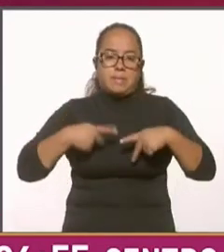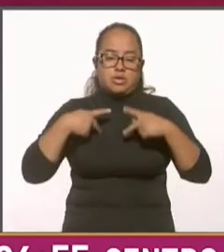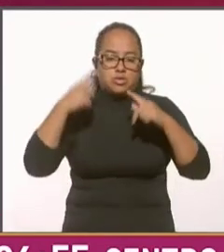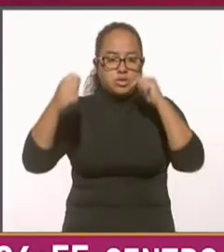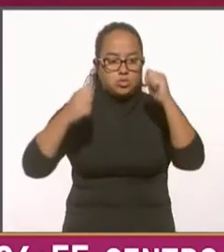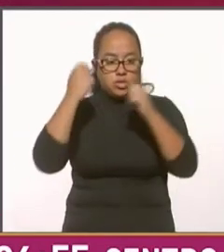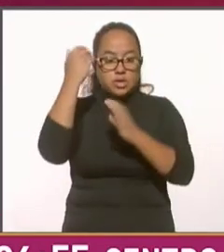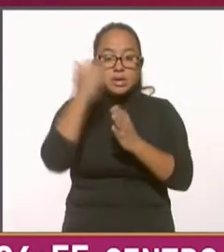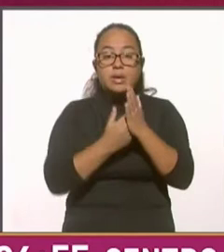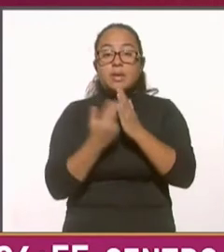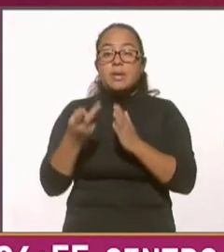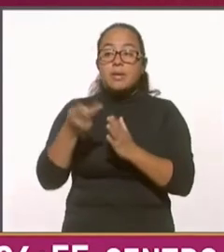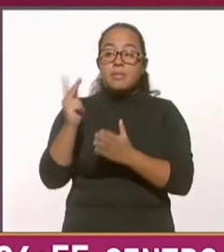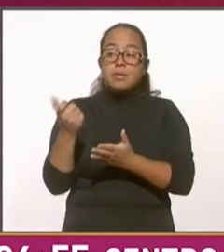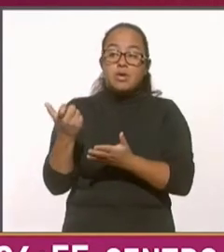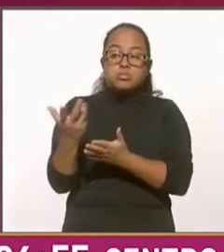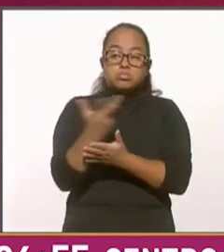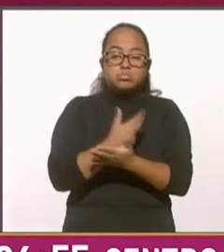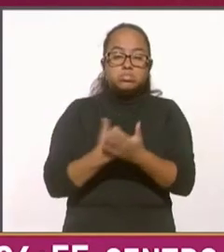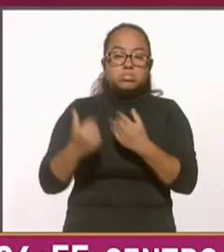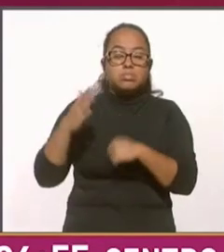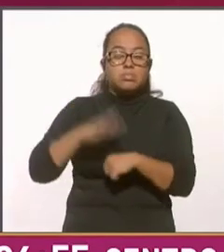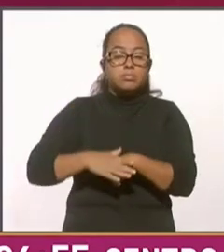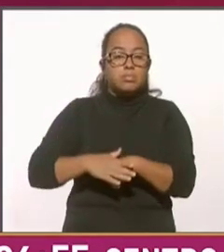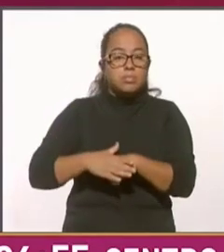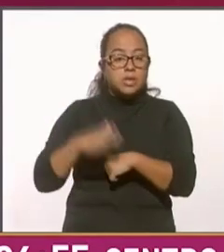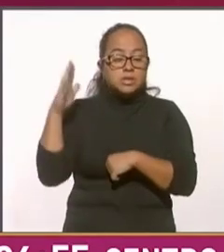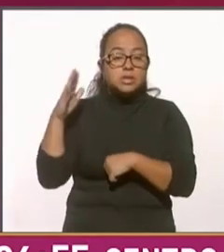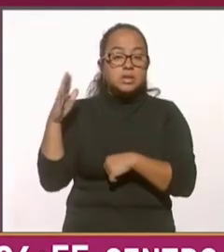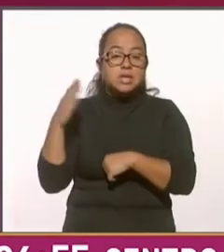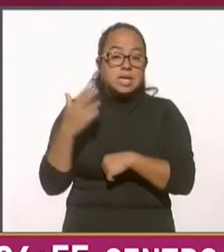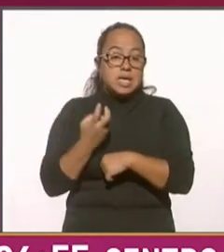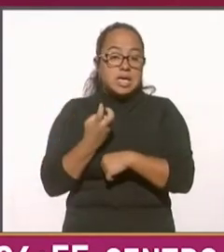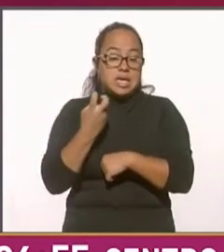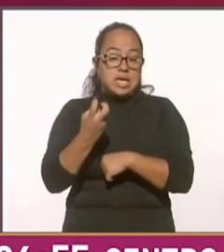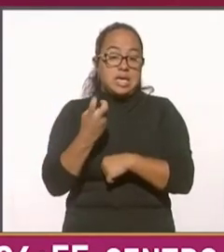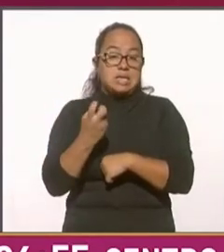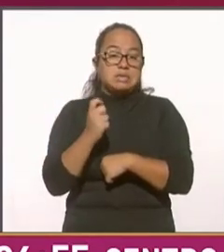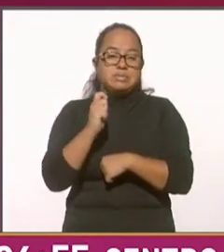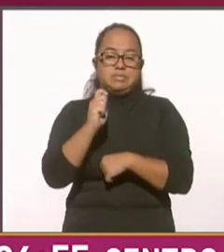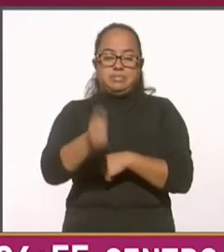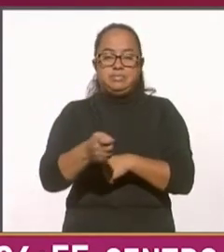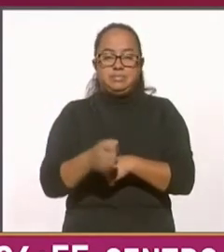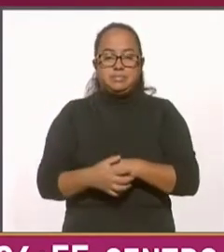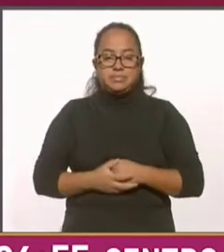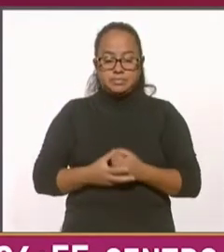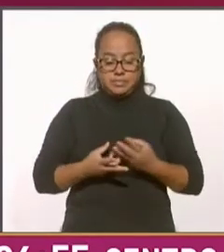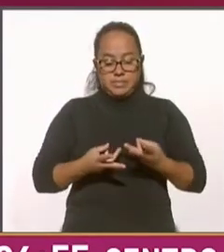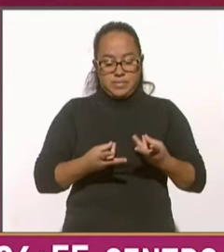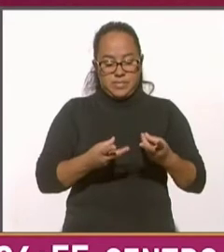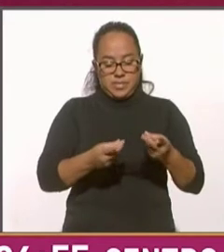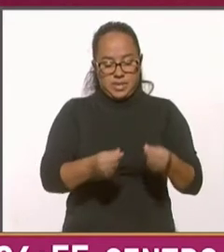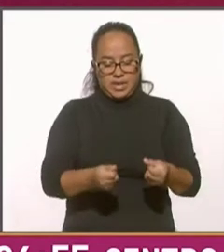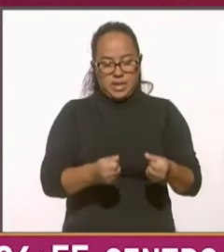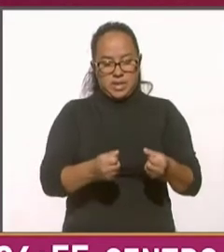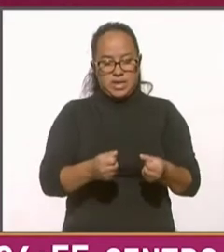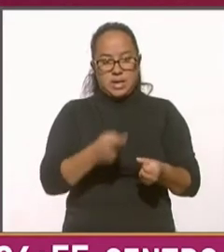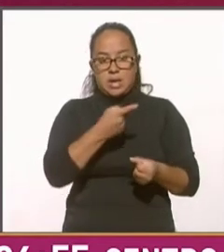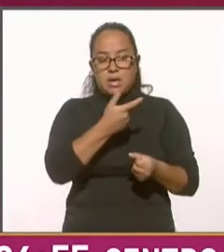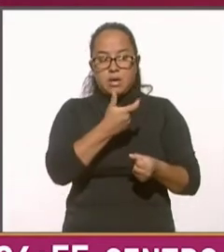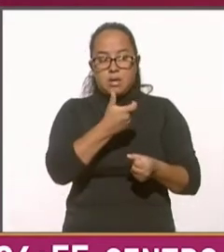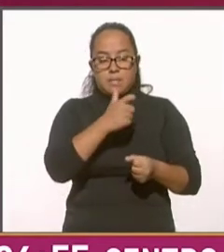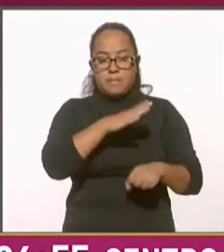pero hay más ingreso de divisas, lo cual indicaría que el gasto per cápita está siendo